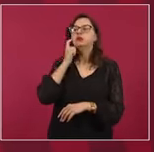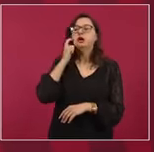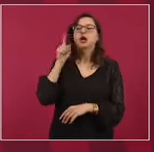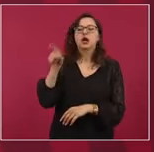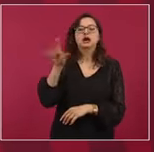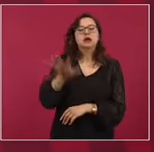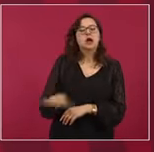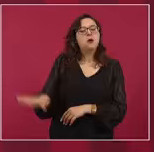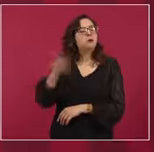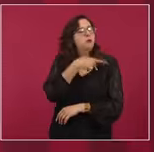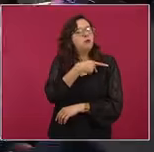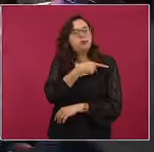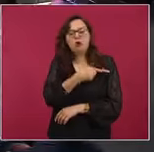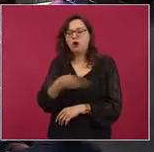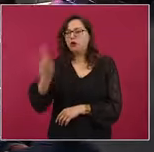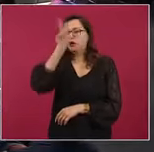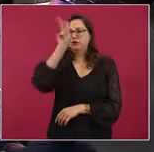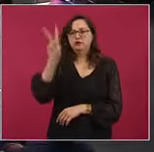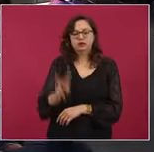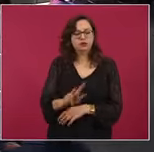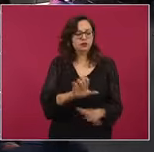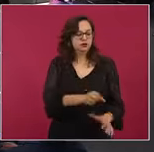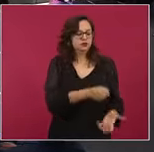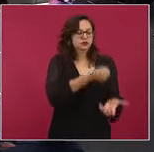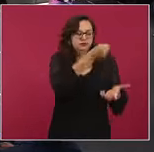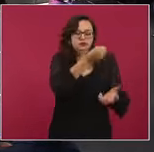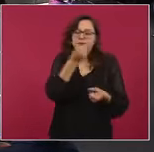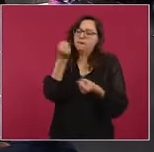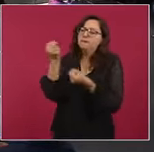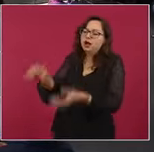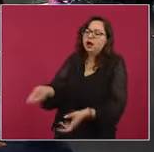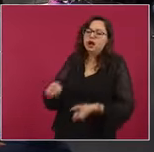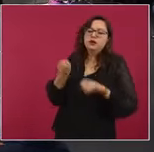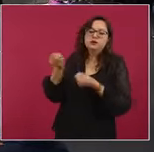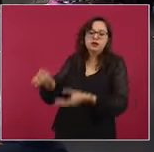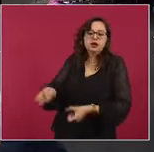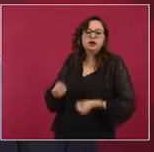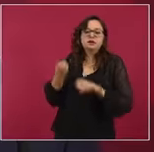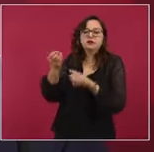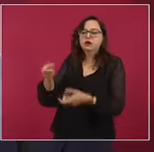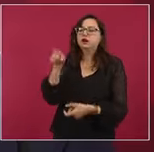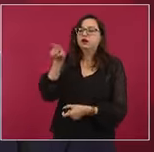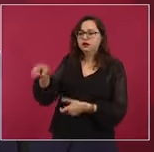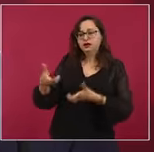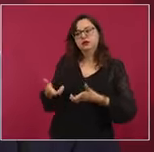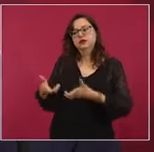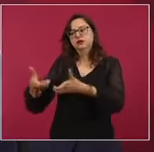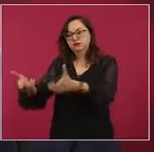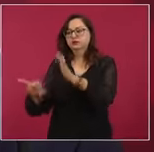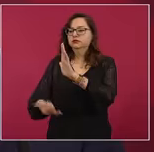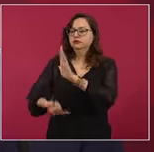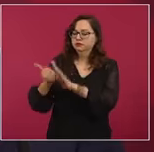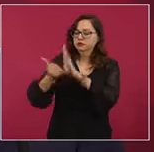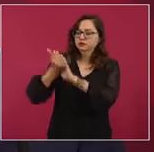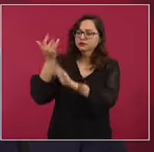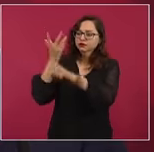que la zona más pobre de México, y para que hagan sus caminos